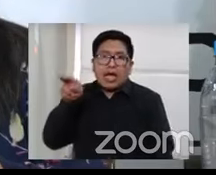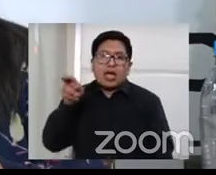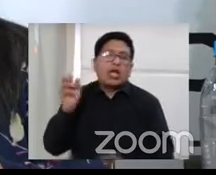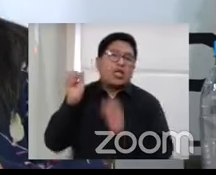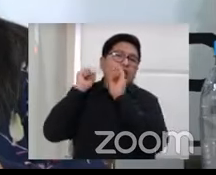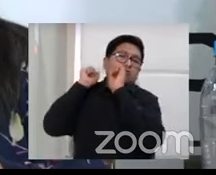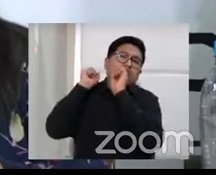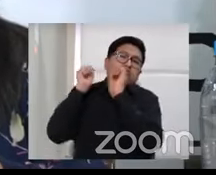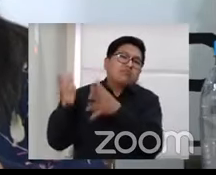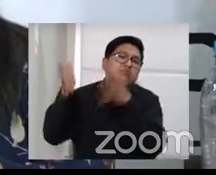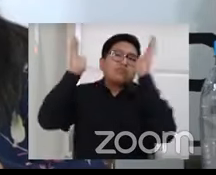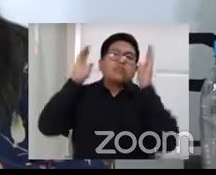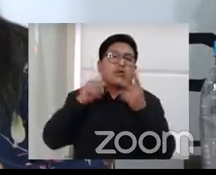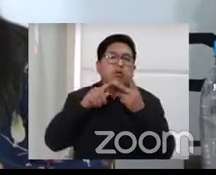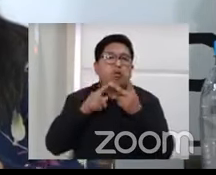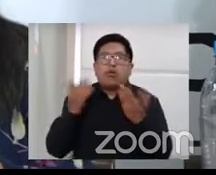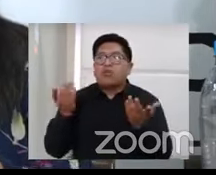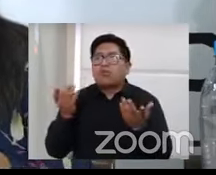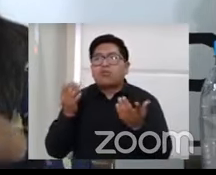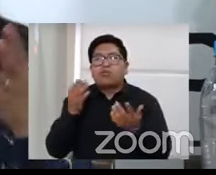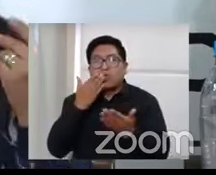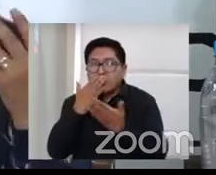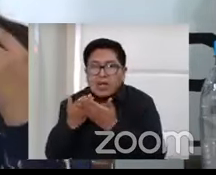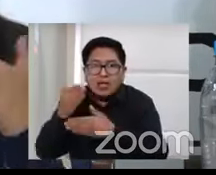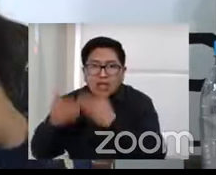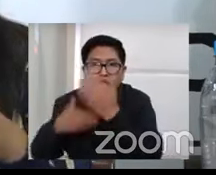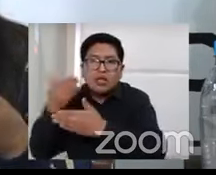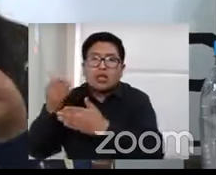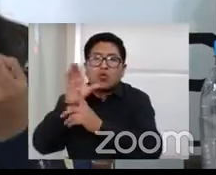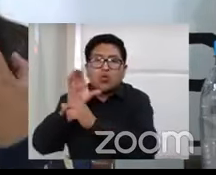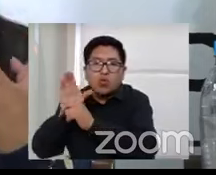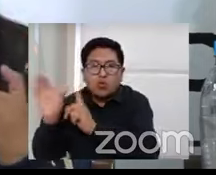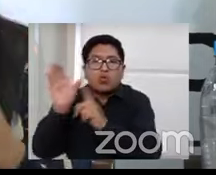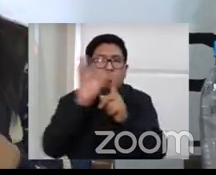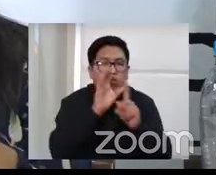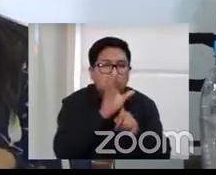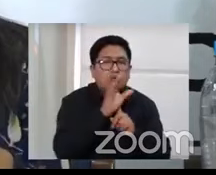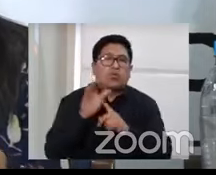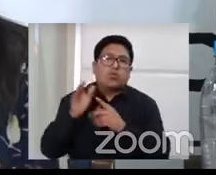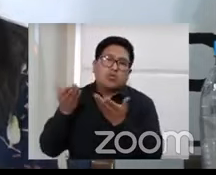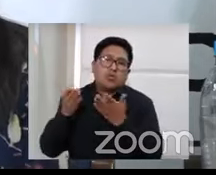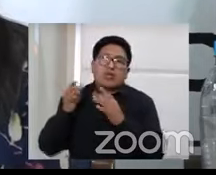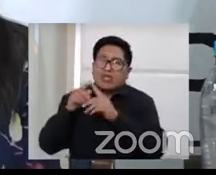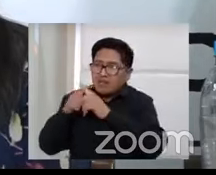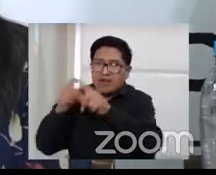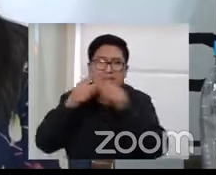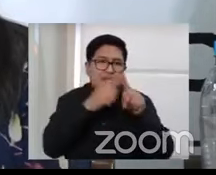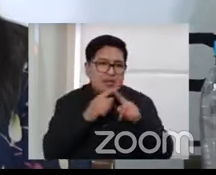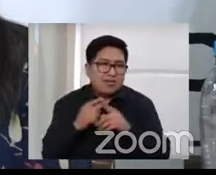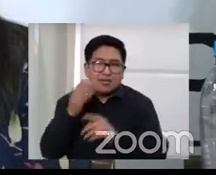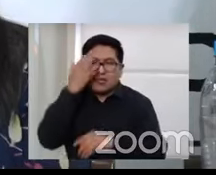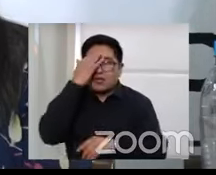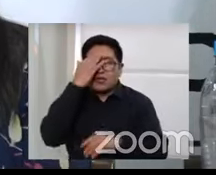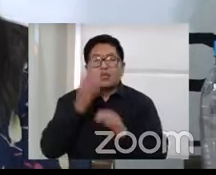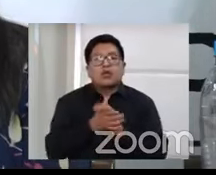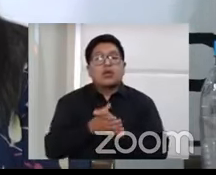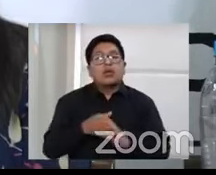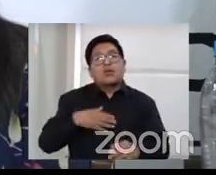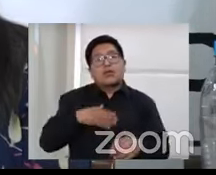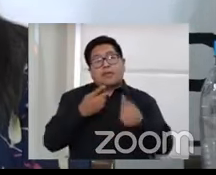deje o no se considere nuestras culturas nuestras realidades por eso en mi primera intervención